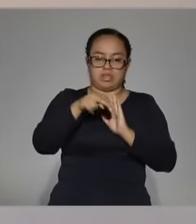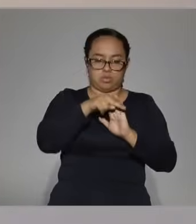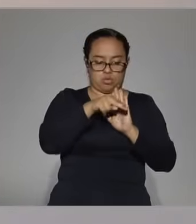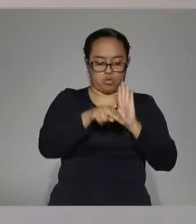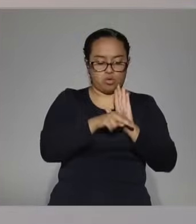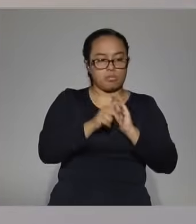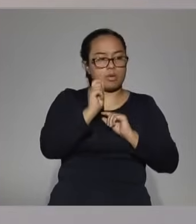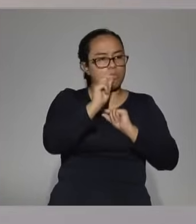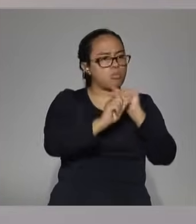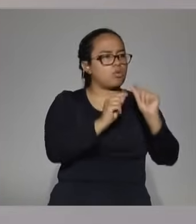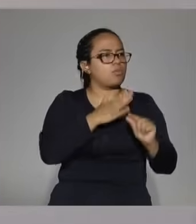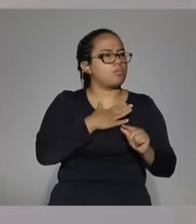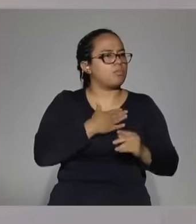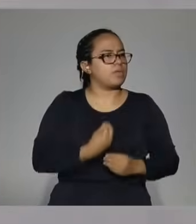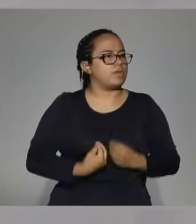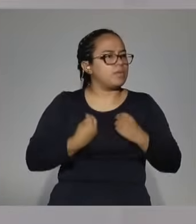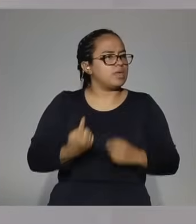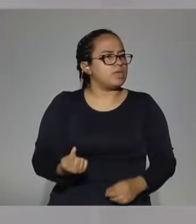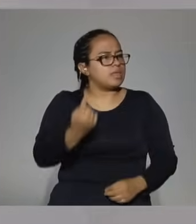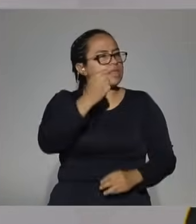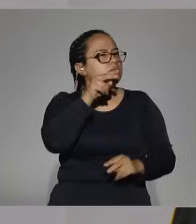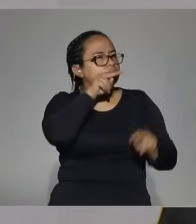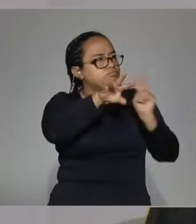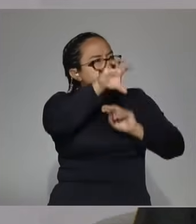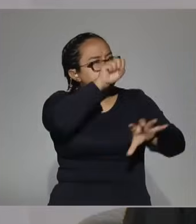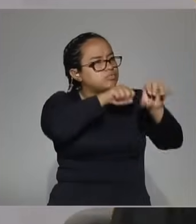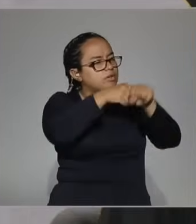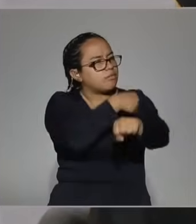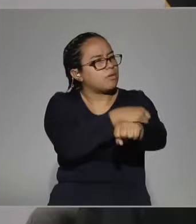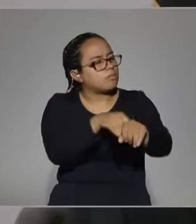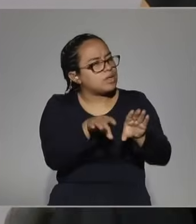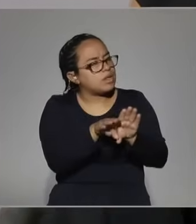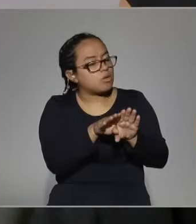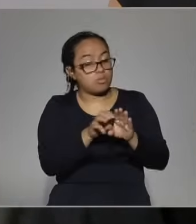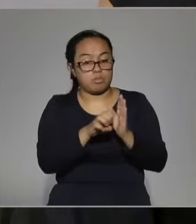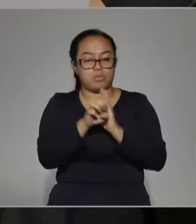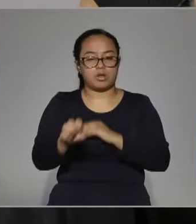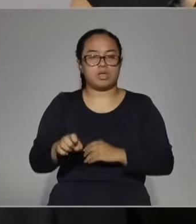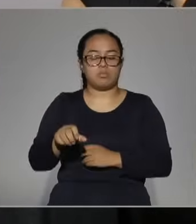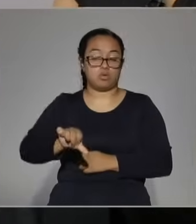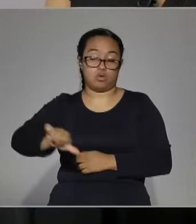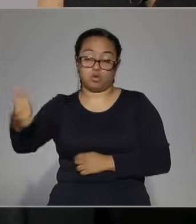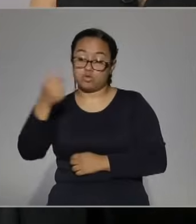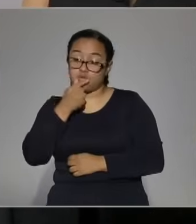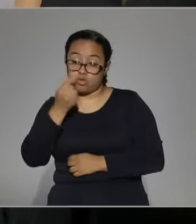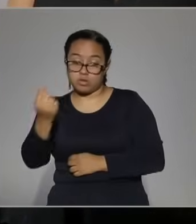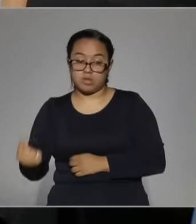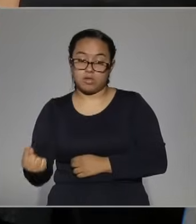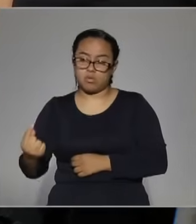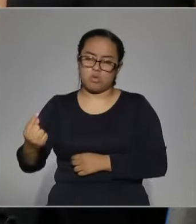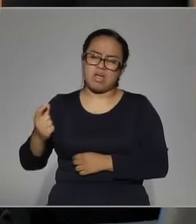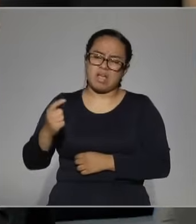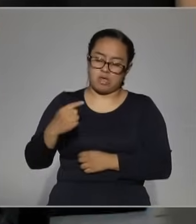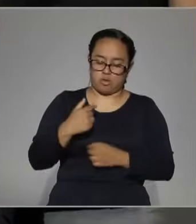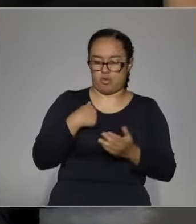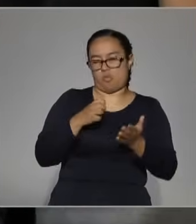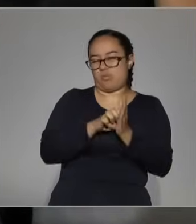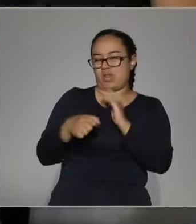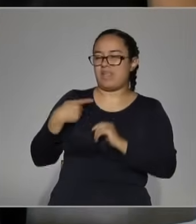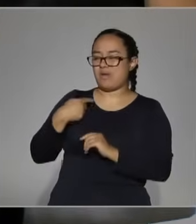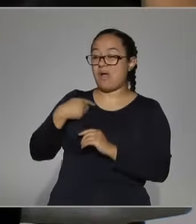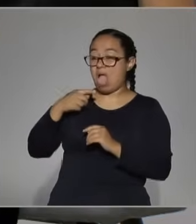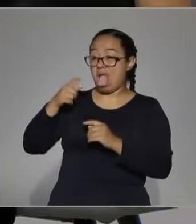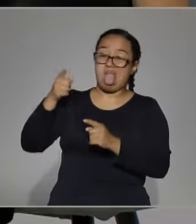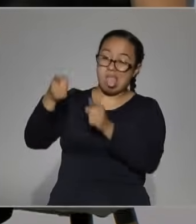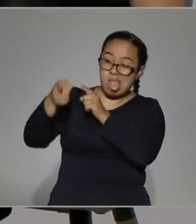que aprendemos en la vida, familiar. ¿Cómo te sentirías si otro niño, otra niña te hace eso que estás haciendo? En